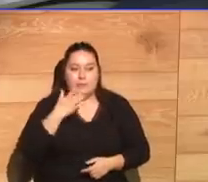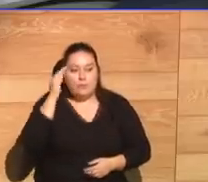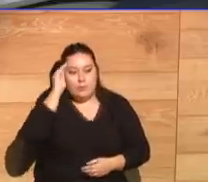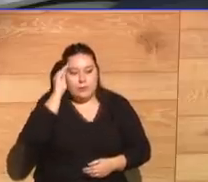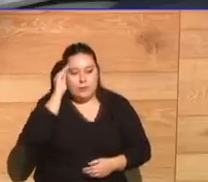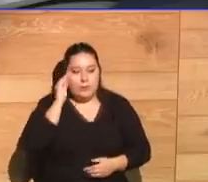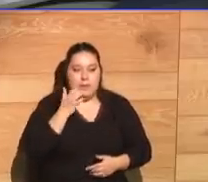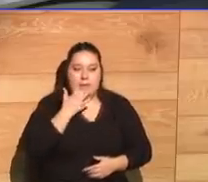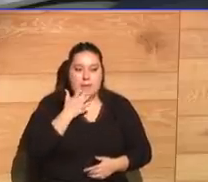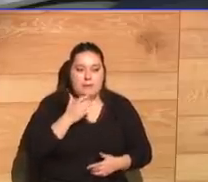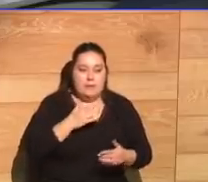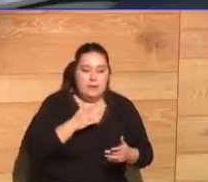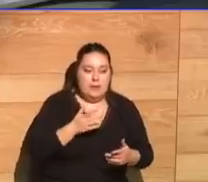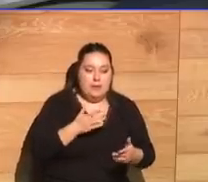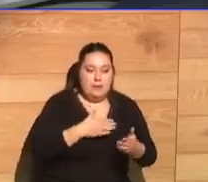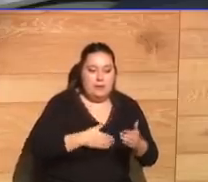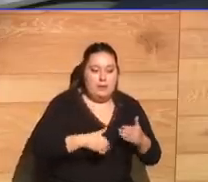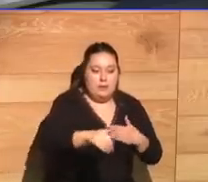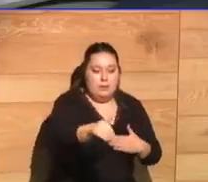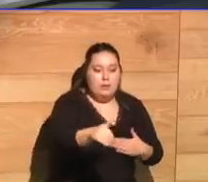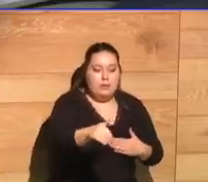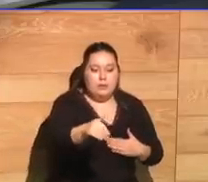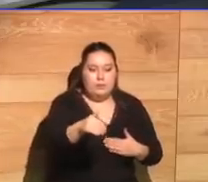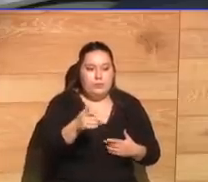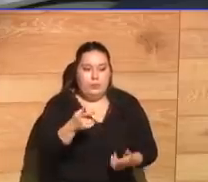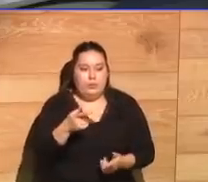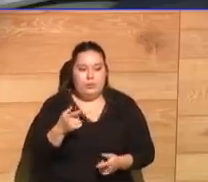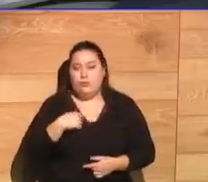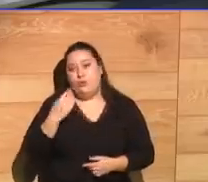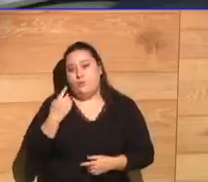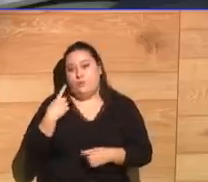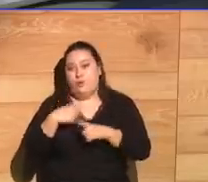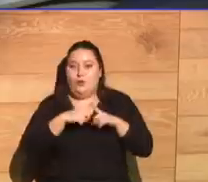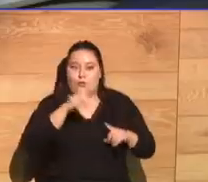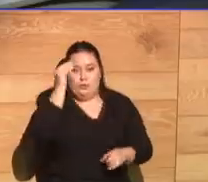reencarnación, no importa tampoco si es dentro de muchos años o no. Bueno, pero es que yo creo en más cosas. O sea,